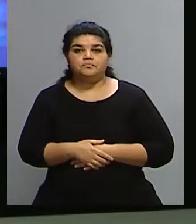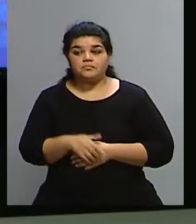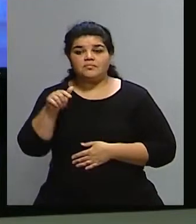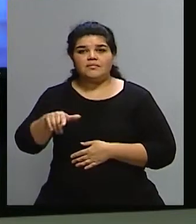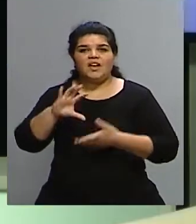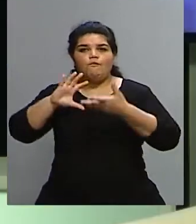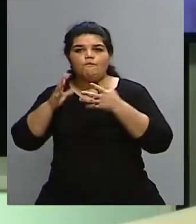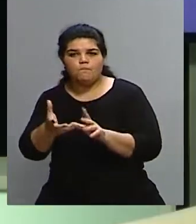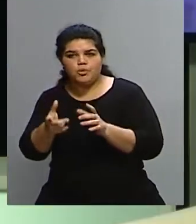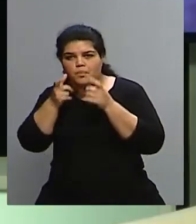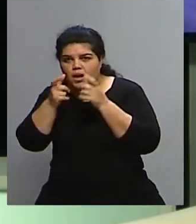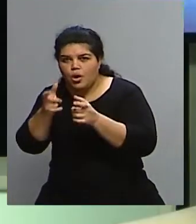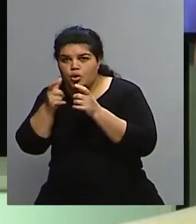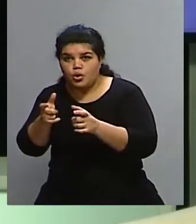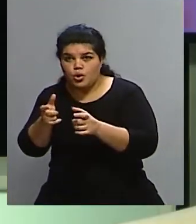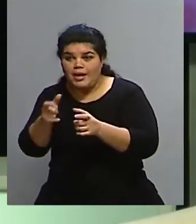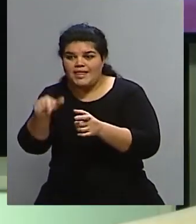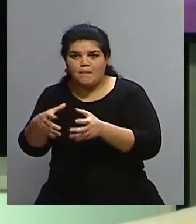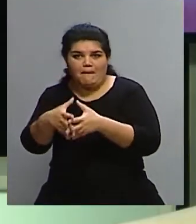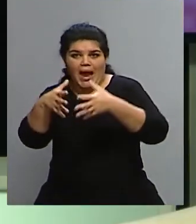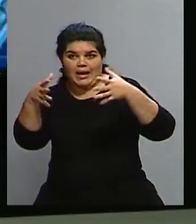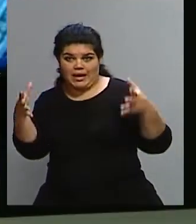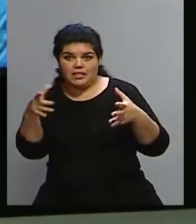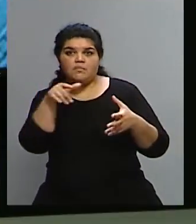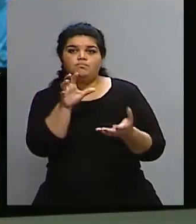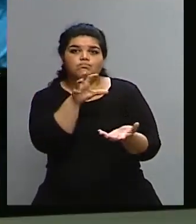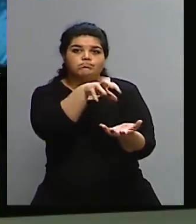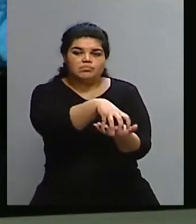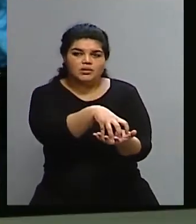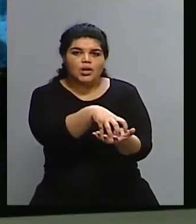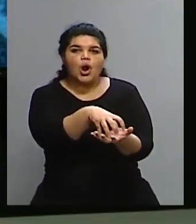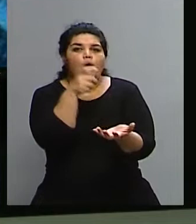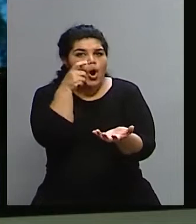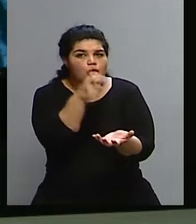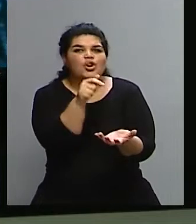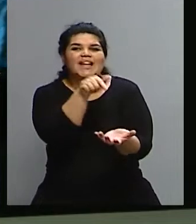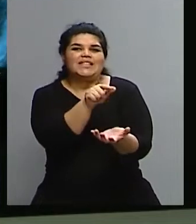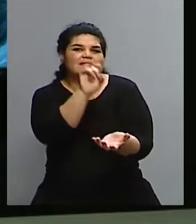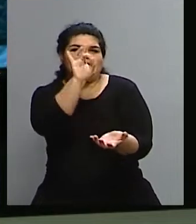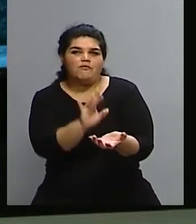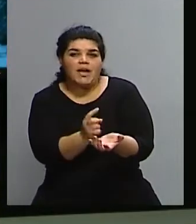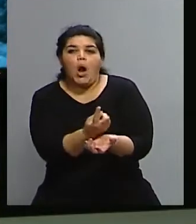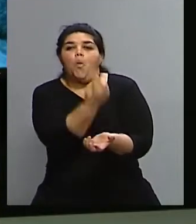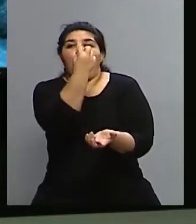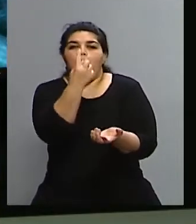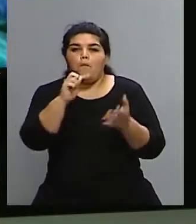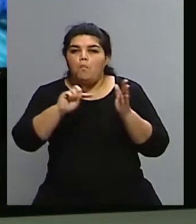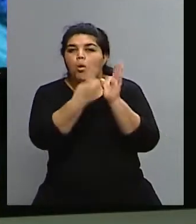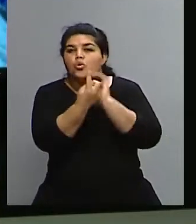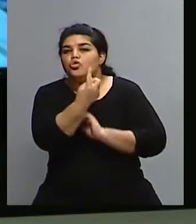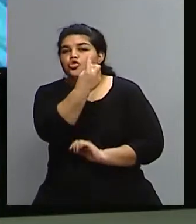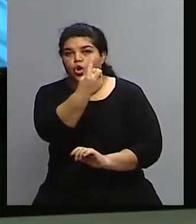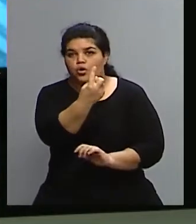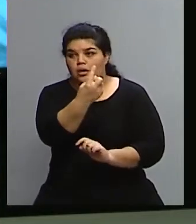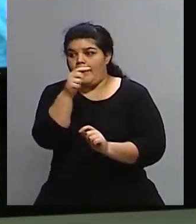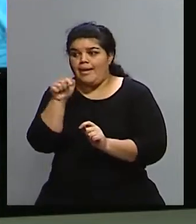control es más amplio que el órgano de control. El órgano de control es uno de sus componentes, pero cuando hablamos de sistema de control estamos hablando de cómo se